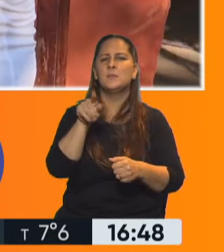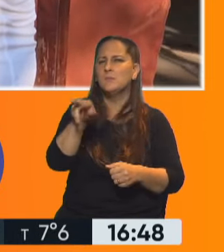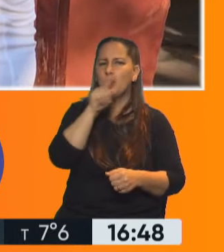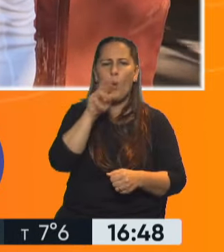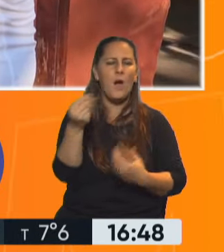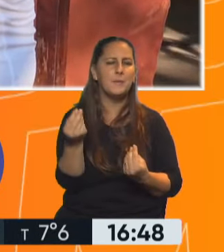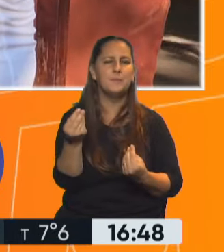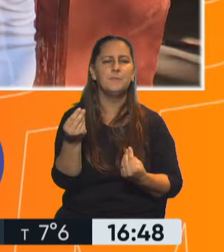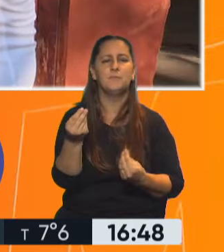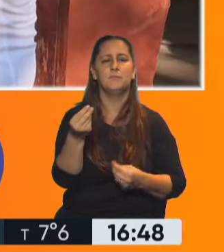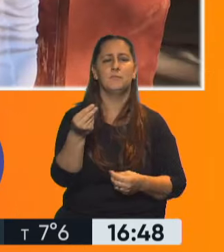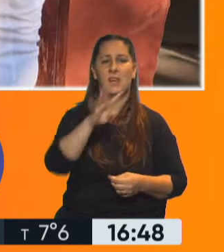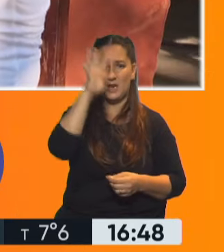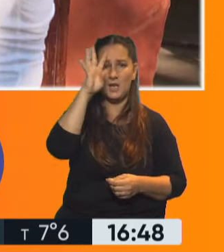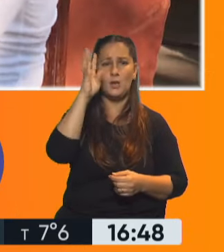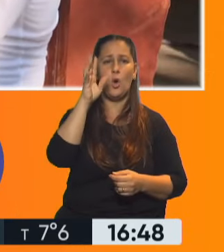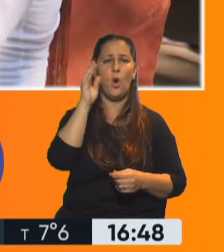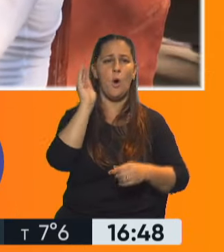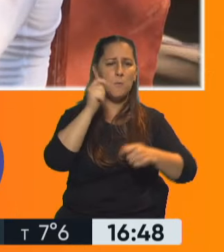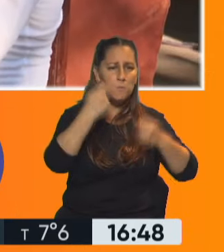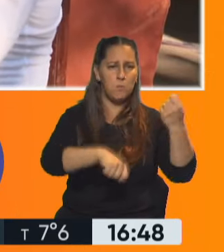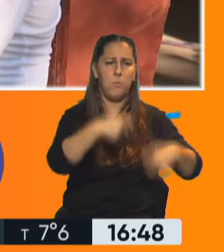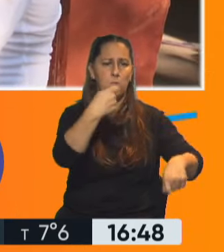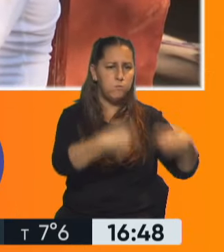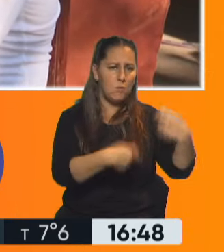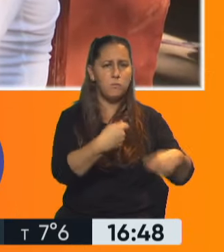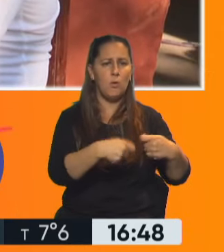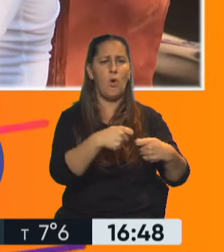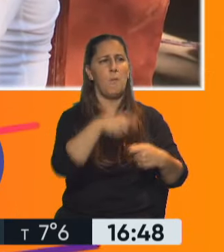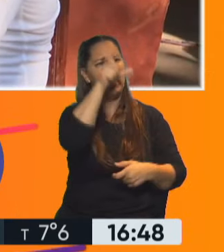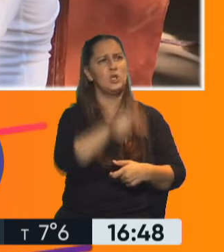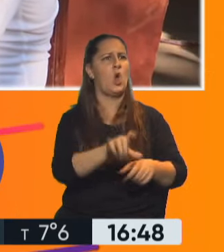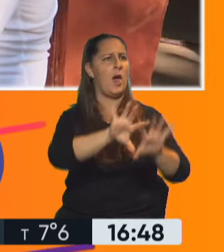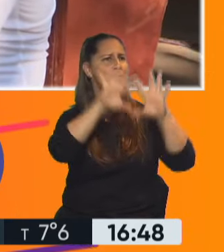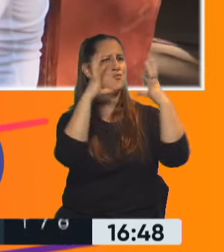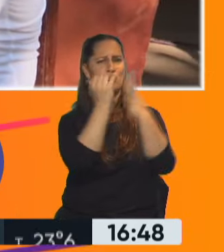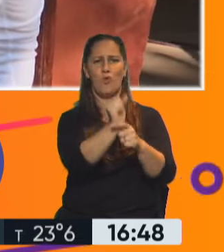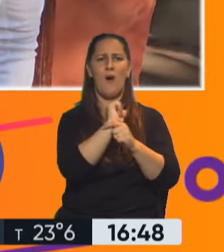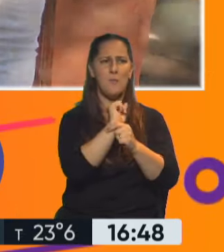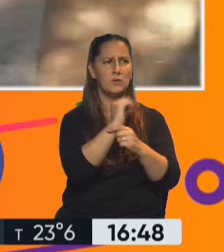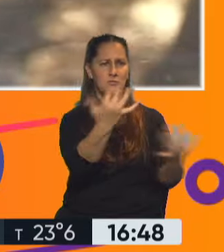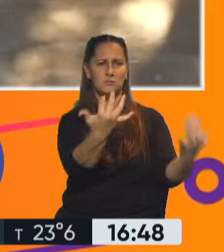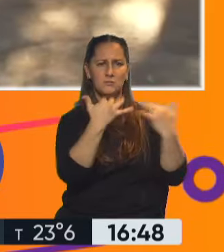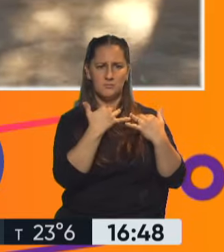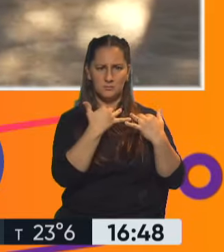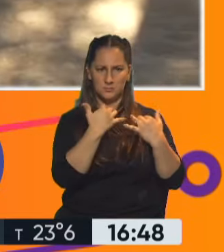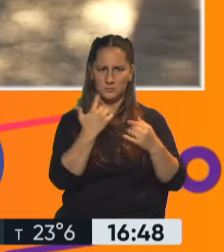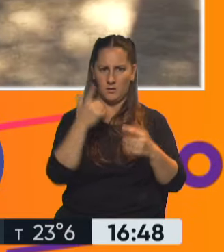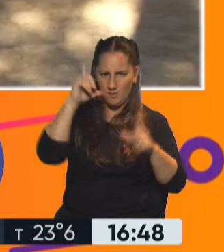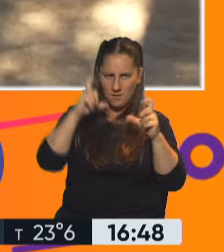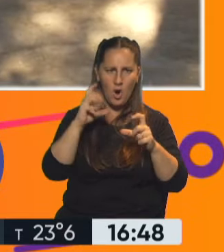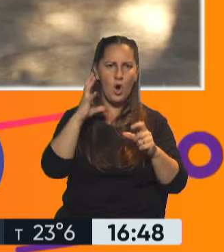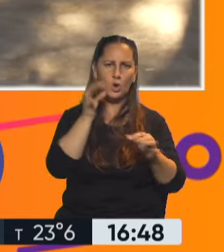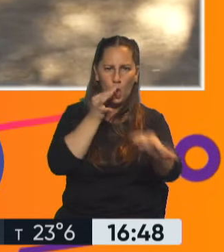que mientras el indio le daba los bombos a las estrellas internacionales, ella, me imagino, al menos se habrá sacado una foto,